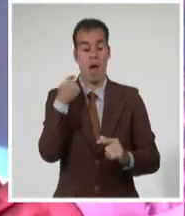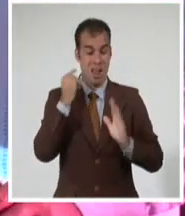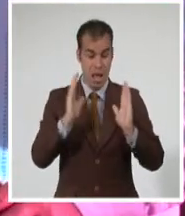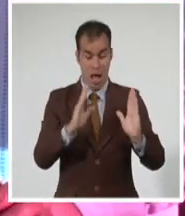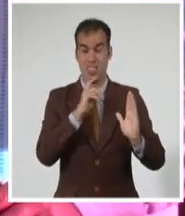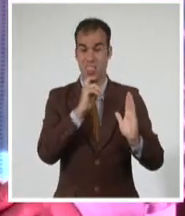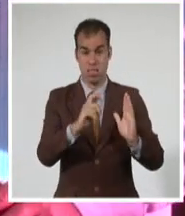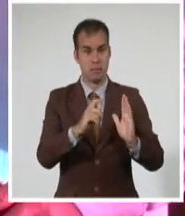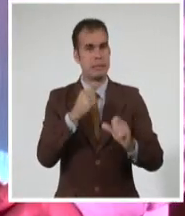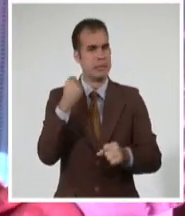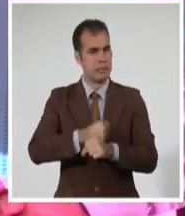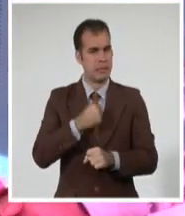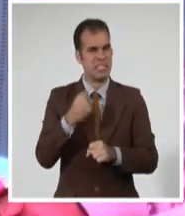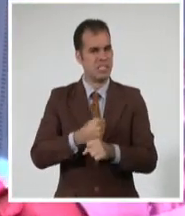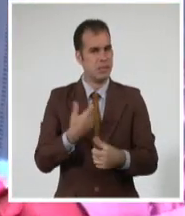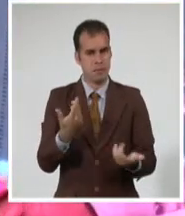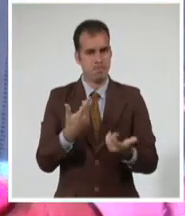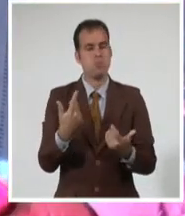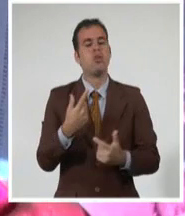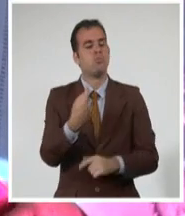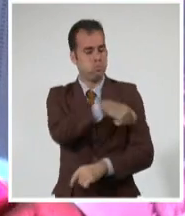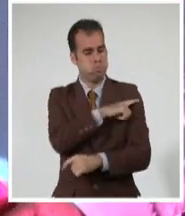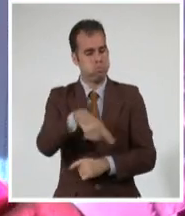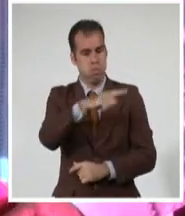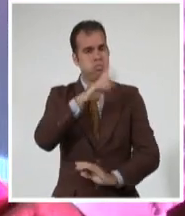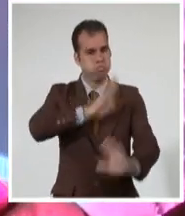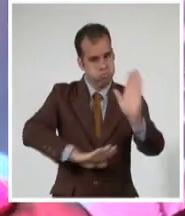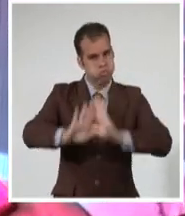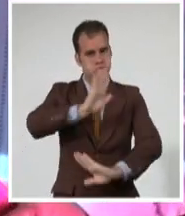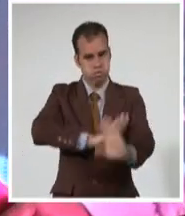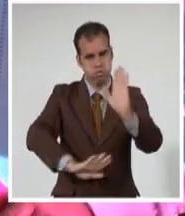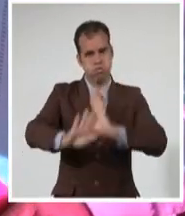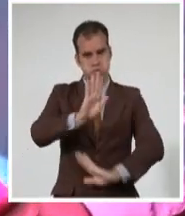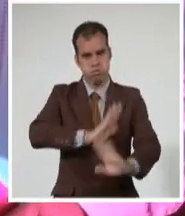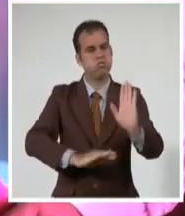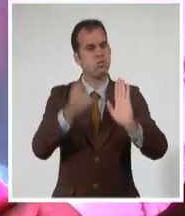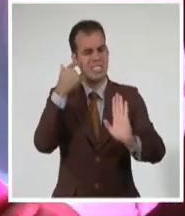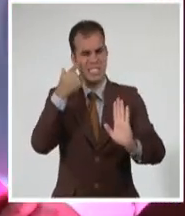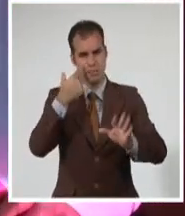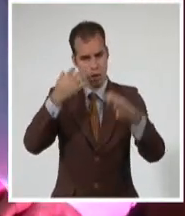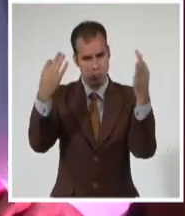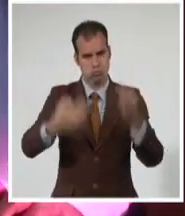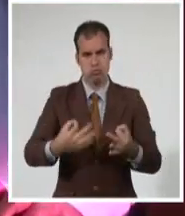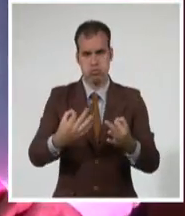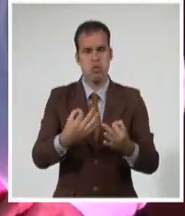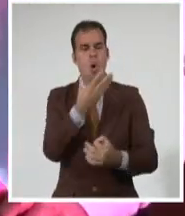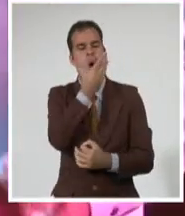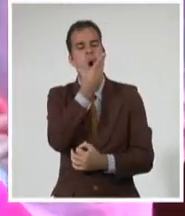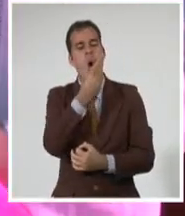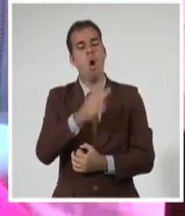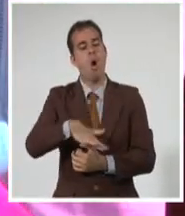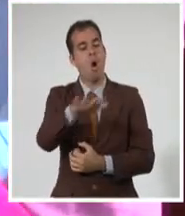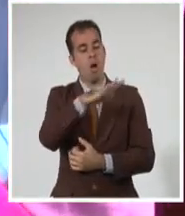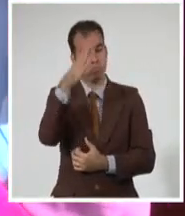también de resistencia y la capacidad también de firmeza de las nuevas generaciones de